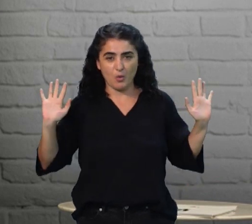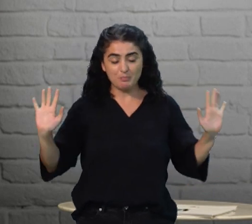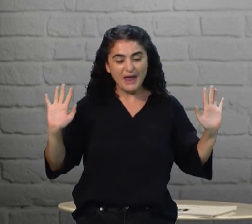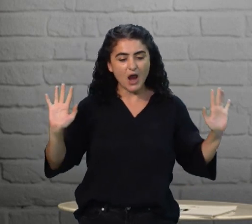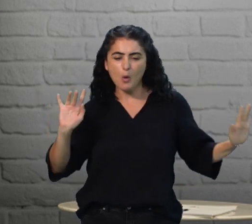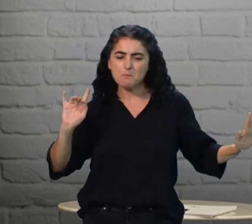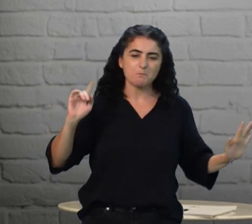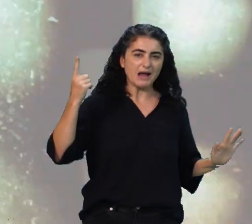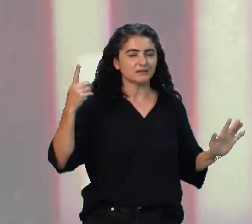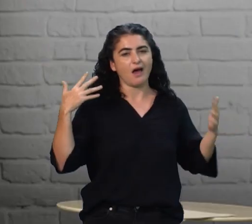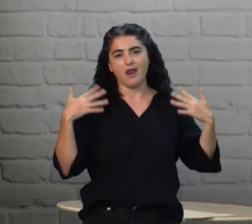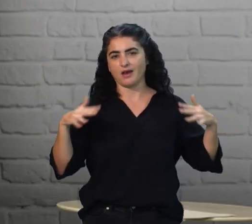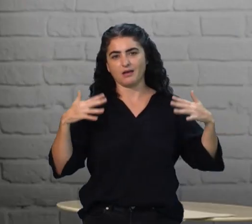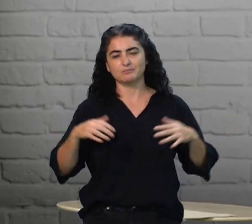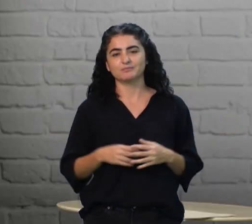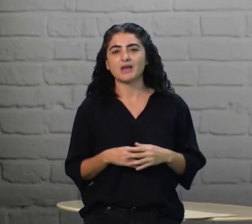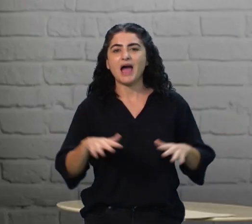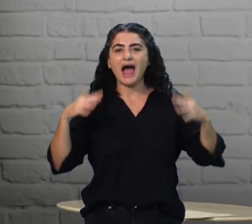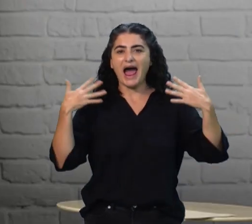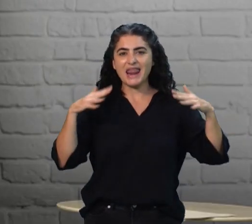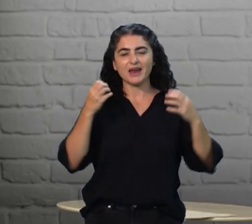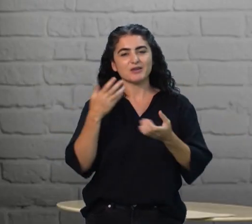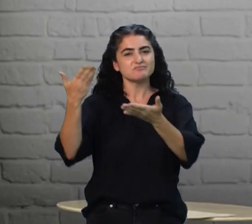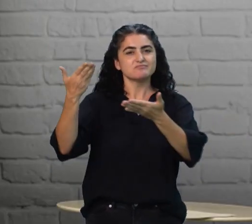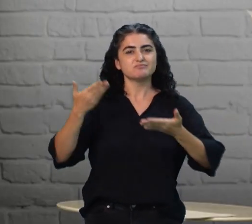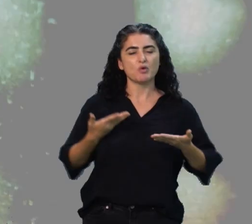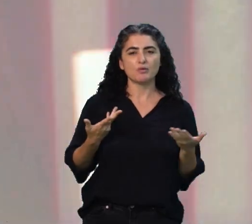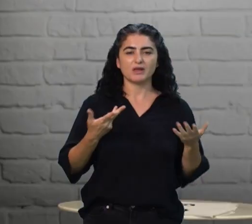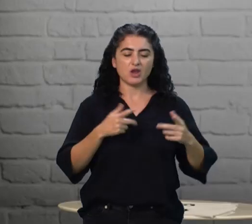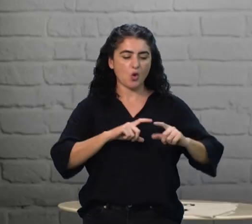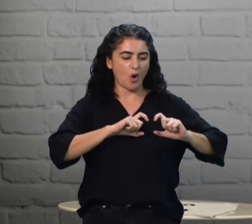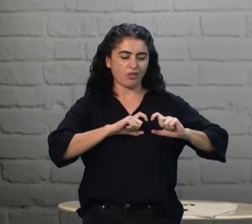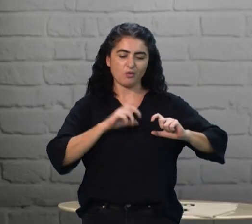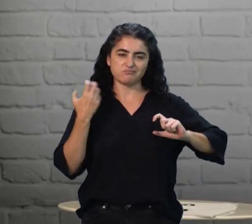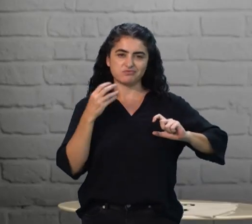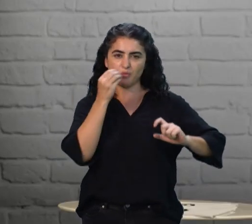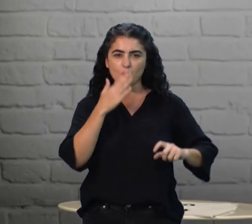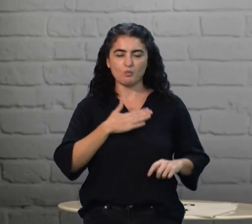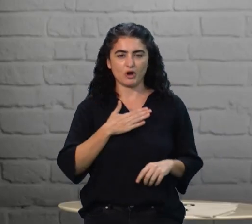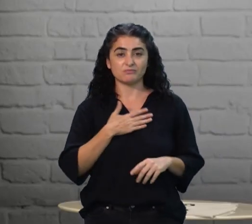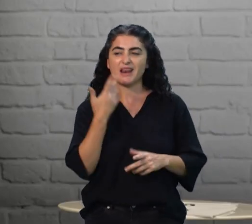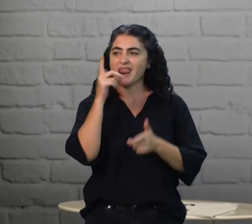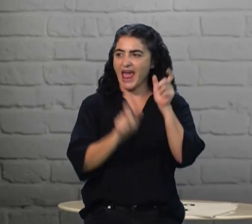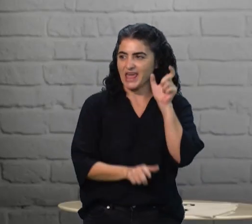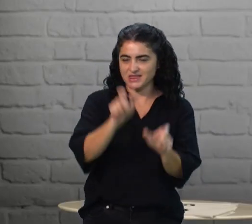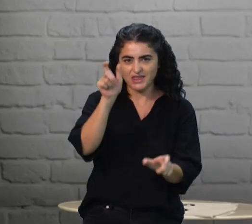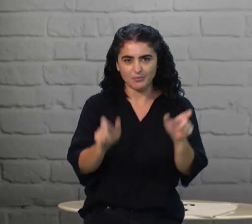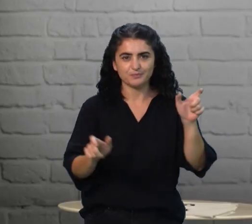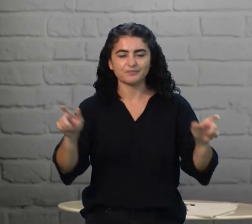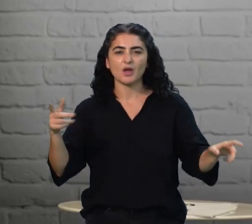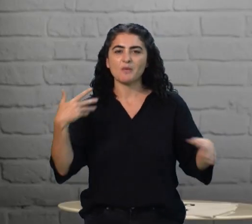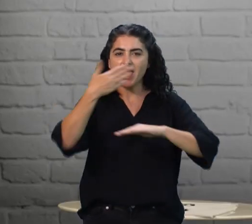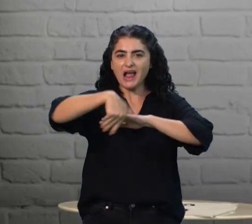creo que somos muy alegres alegres acogedores Y de muy buen corazón es la gente es el estar por la